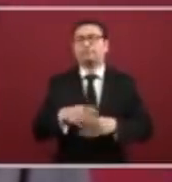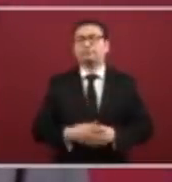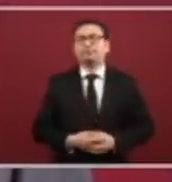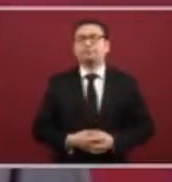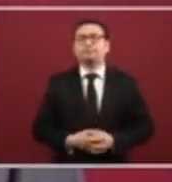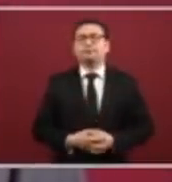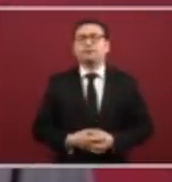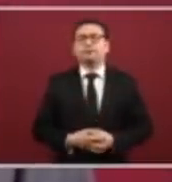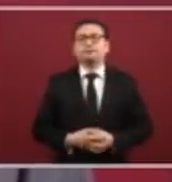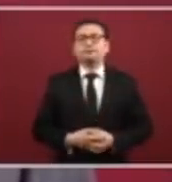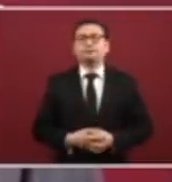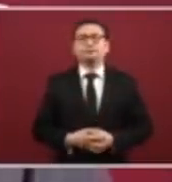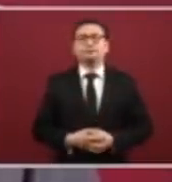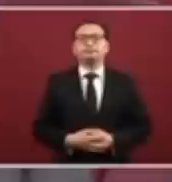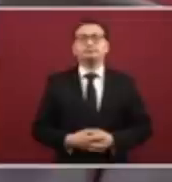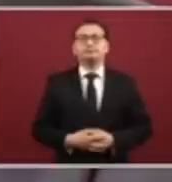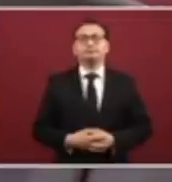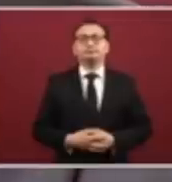aunque